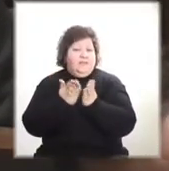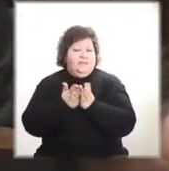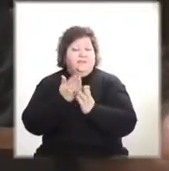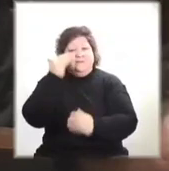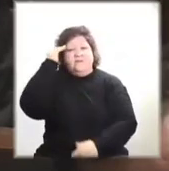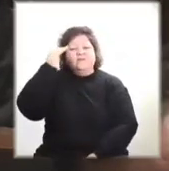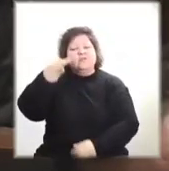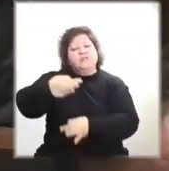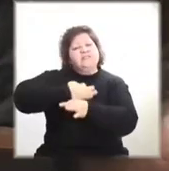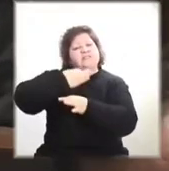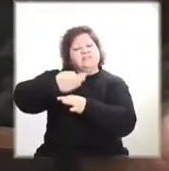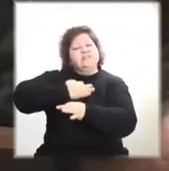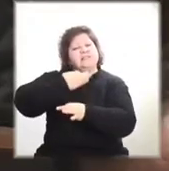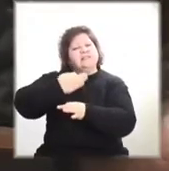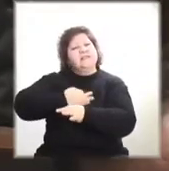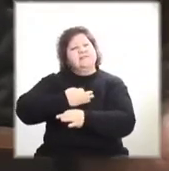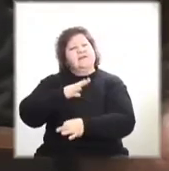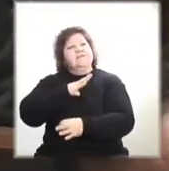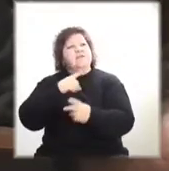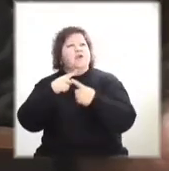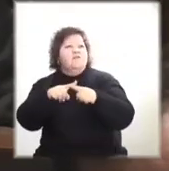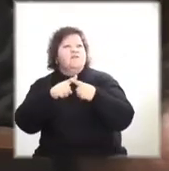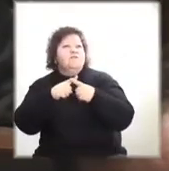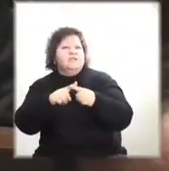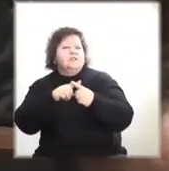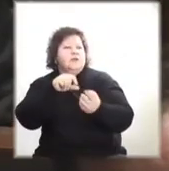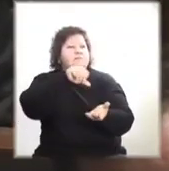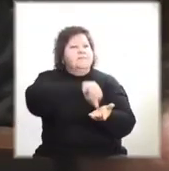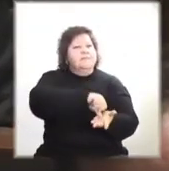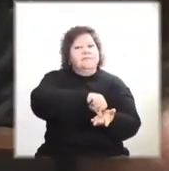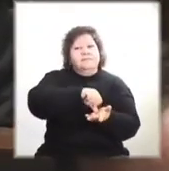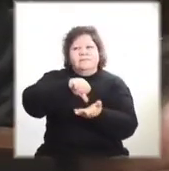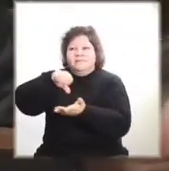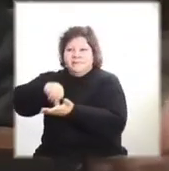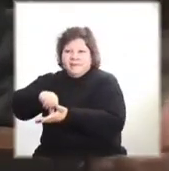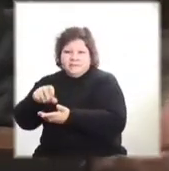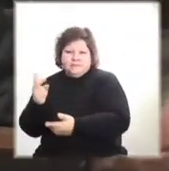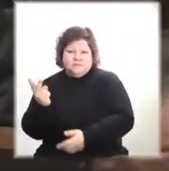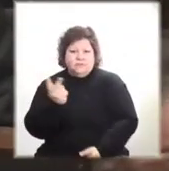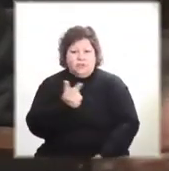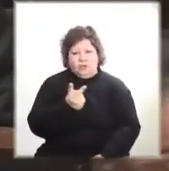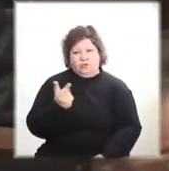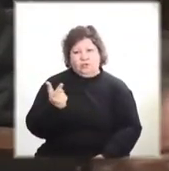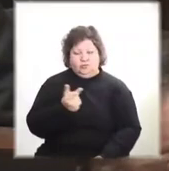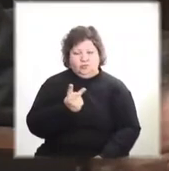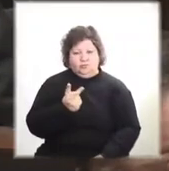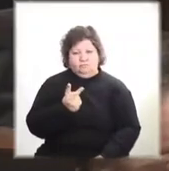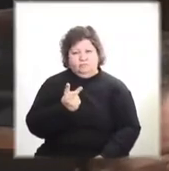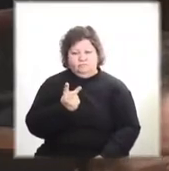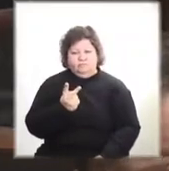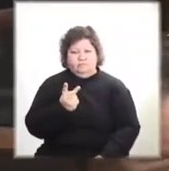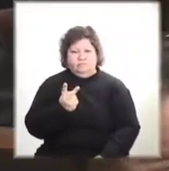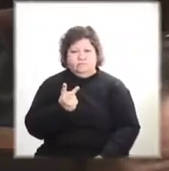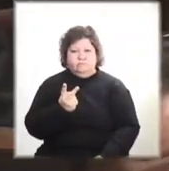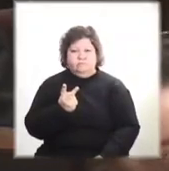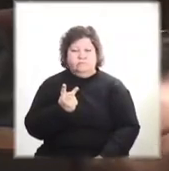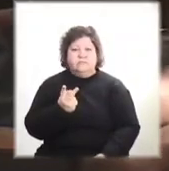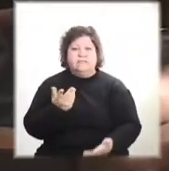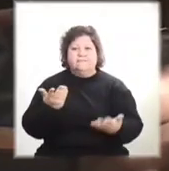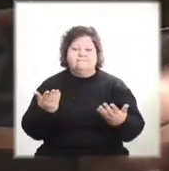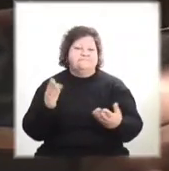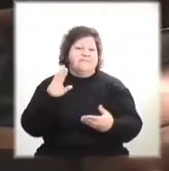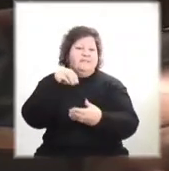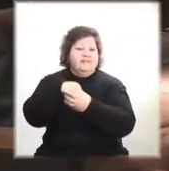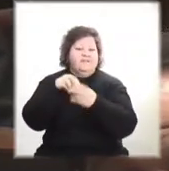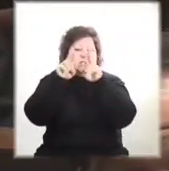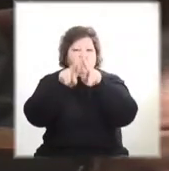que nos enseñó que si había un conflicto entre dos países menores, digamos, intervenían